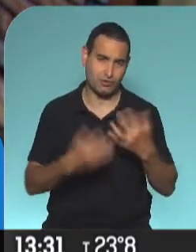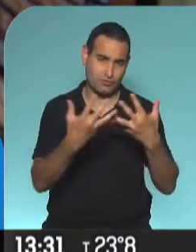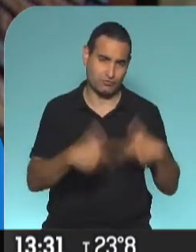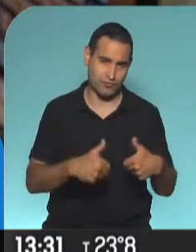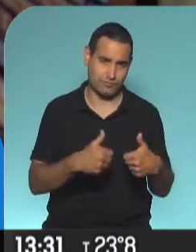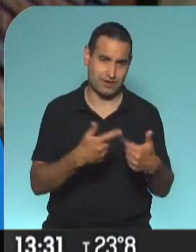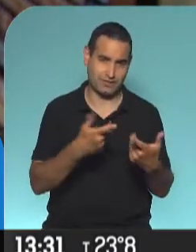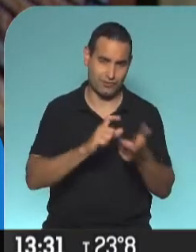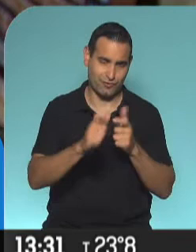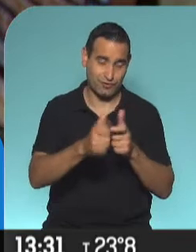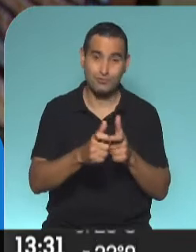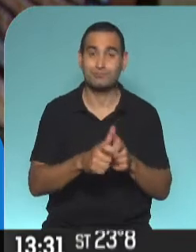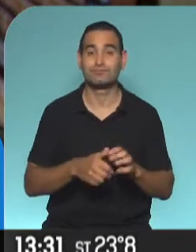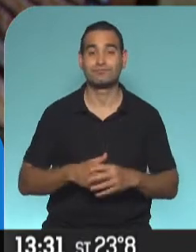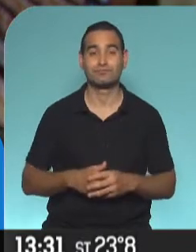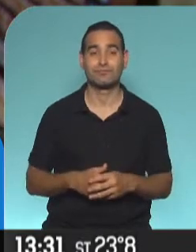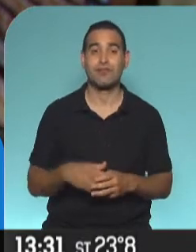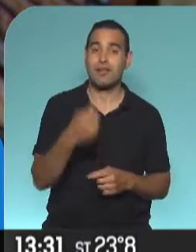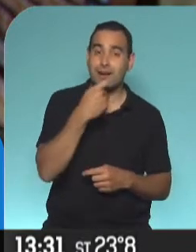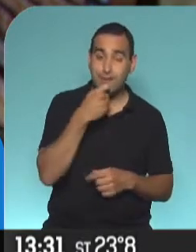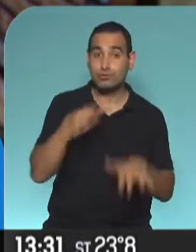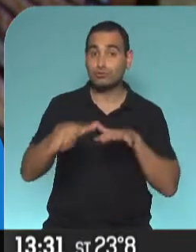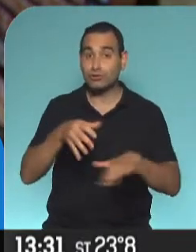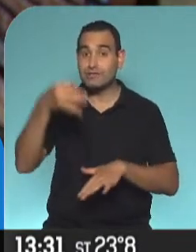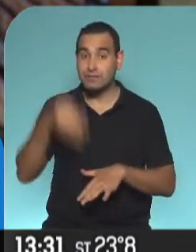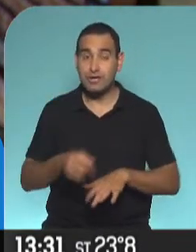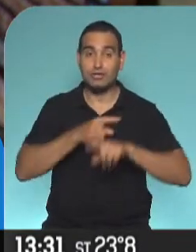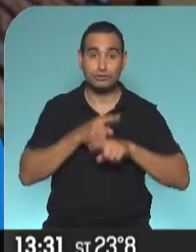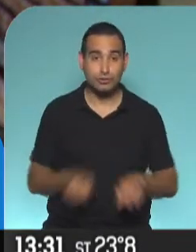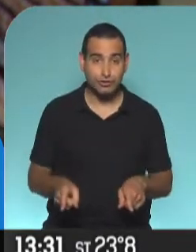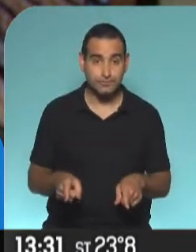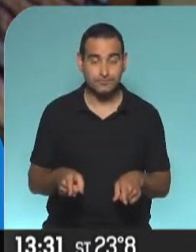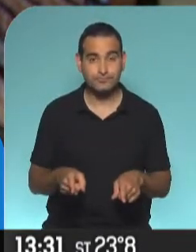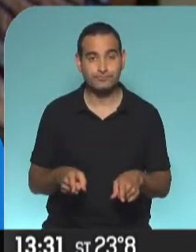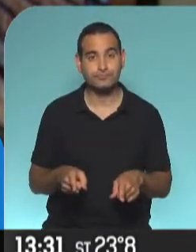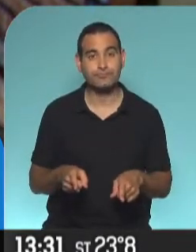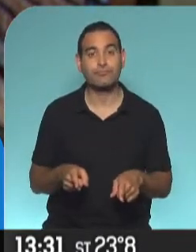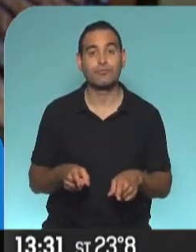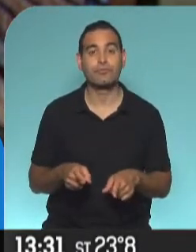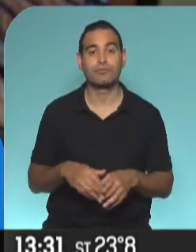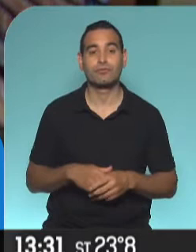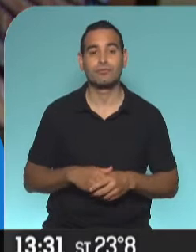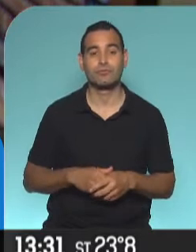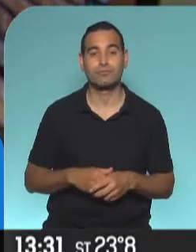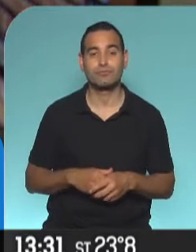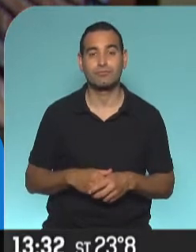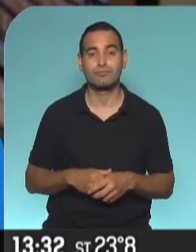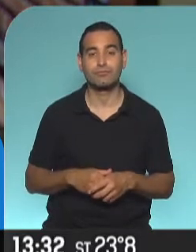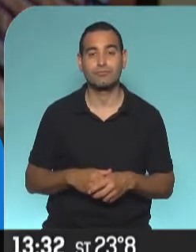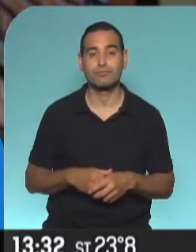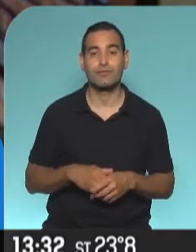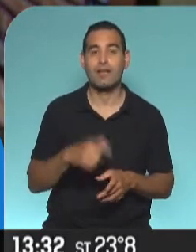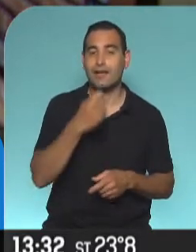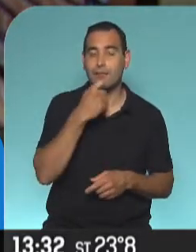de excepción, si no se da esa situación de excepción, inclusive hasta de un punto de vista especulativo, te diría, me dan